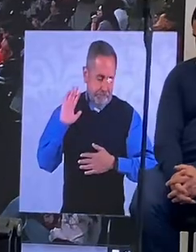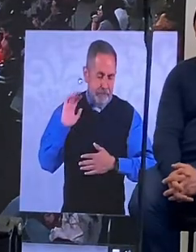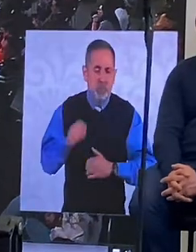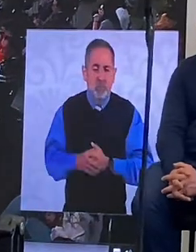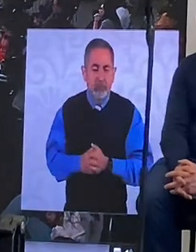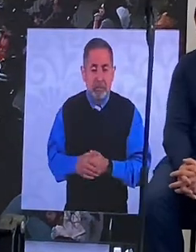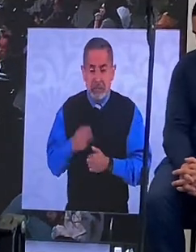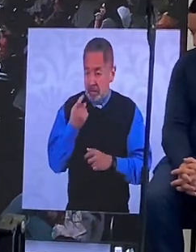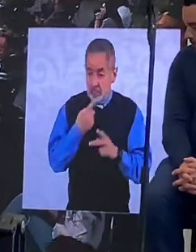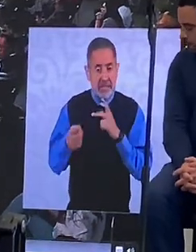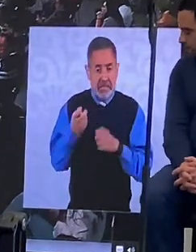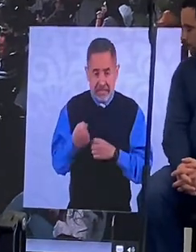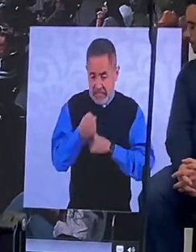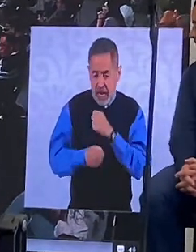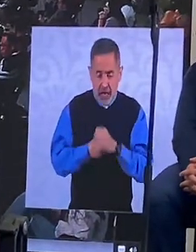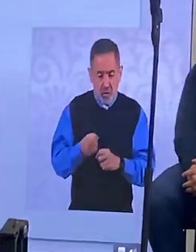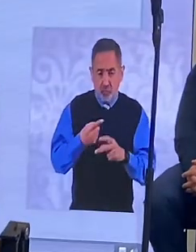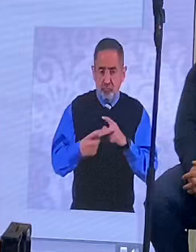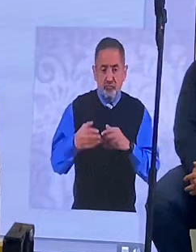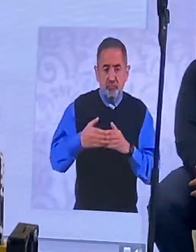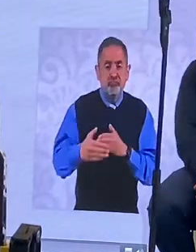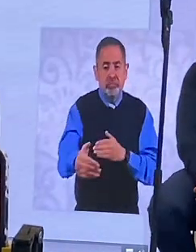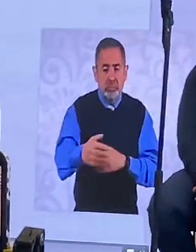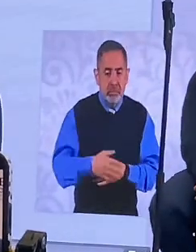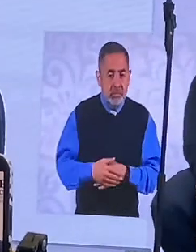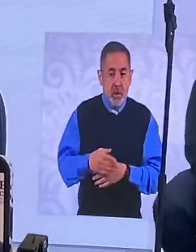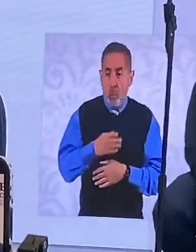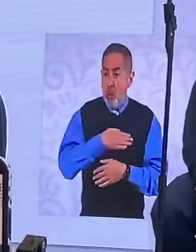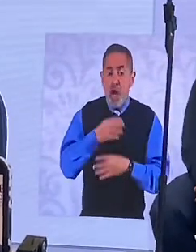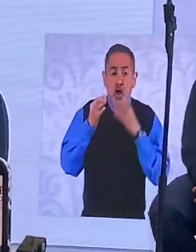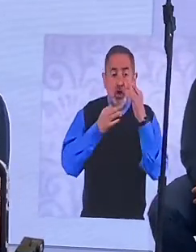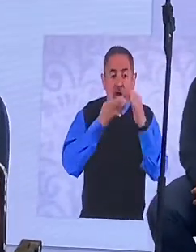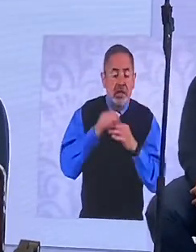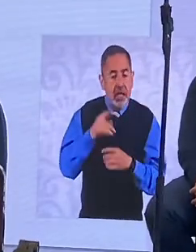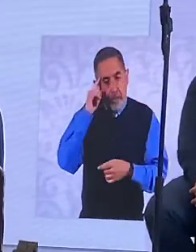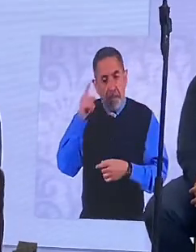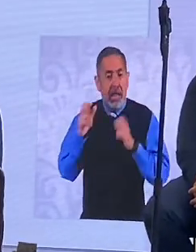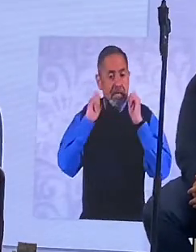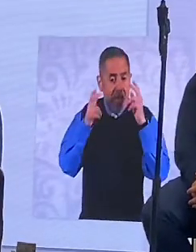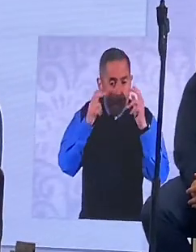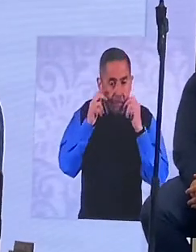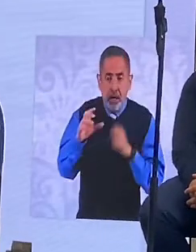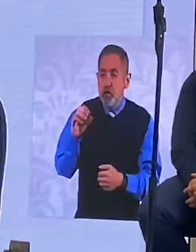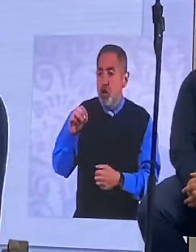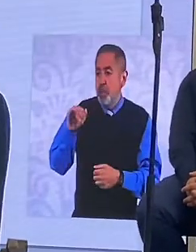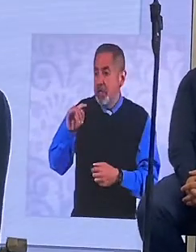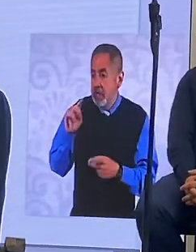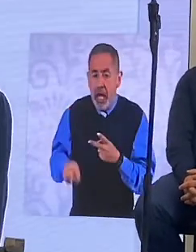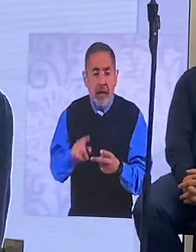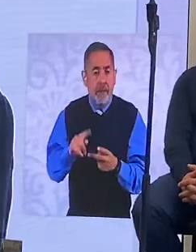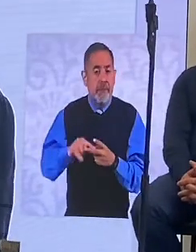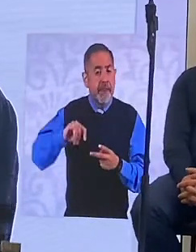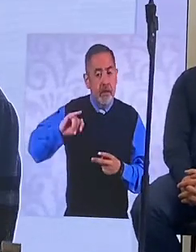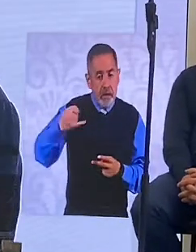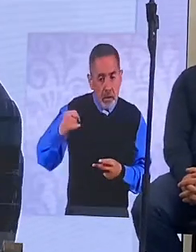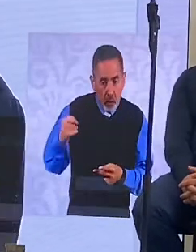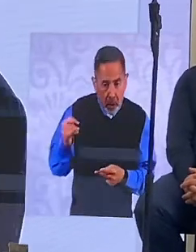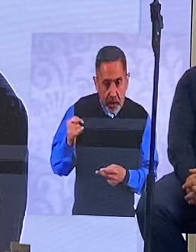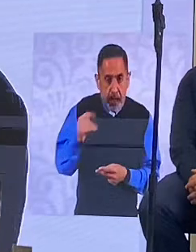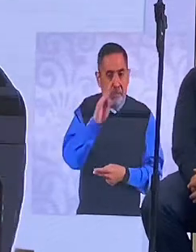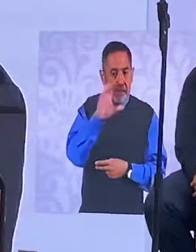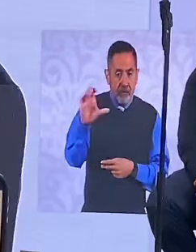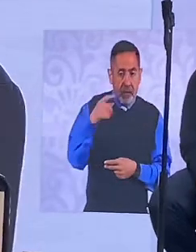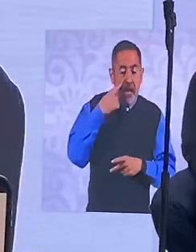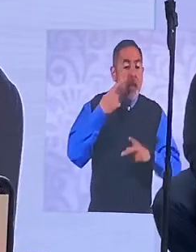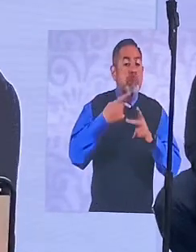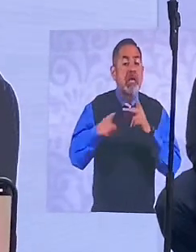La presidenta de México, Claudia Sheinbaum Pardo, anunció la creación de una nueva universidad en la zona este de Tijuana, un proyecto que busca ampliar